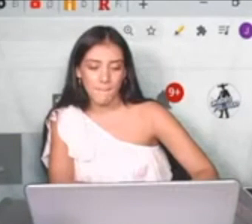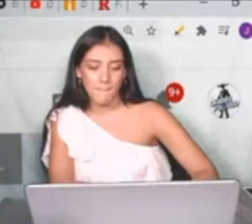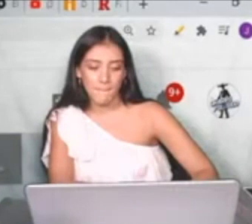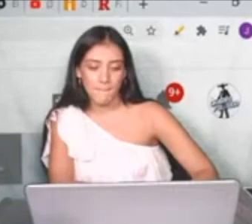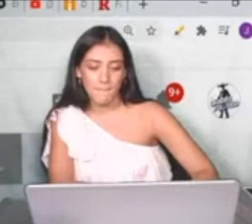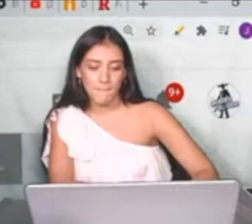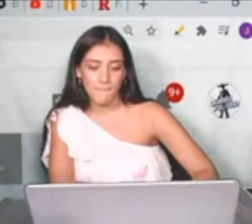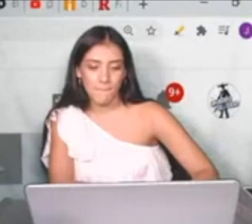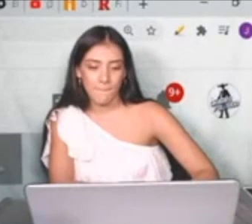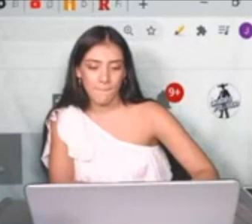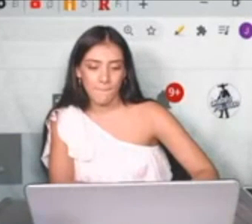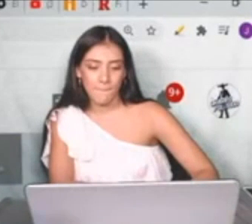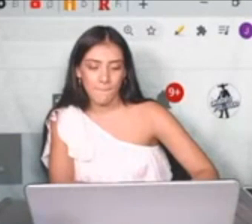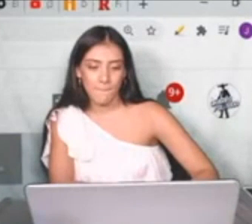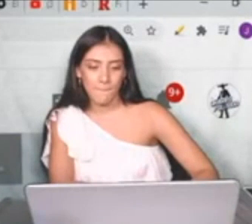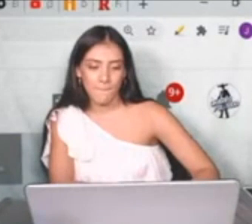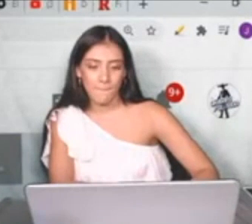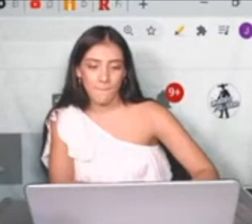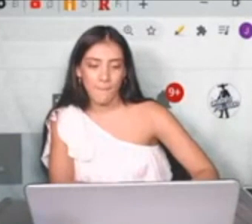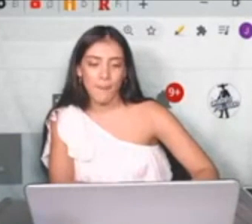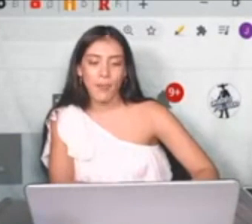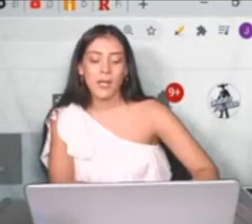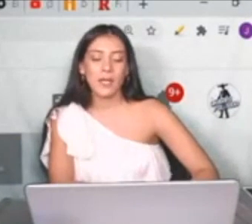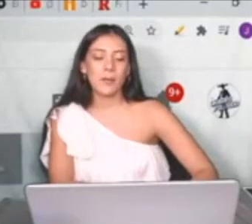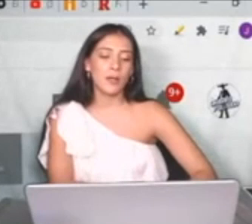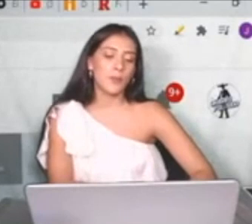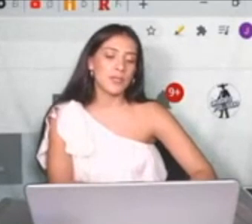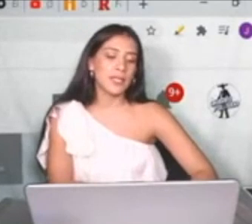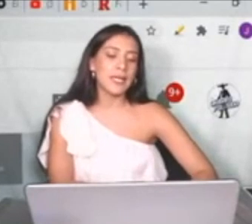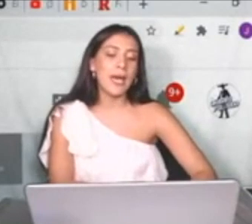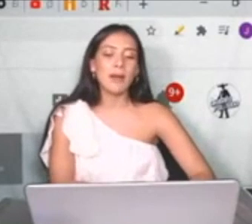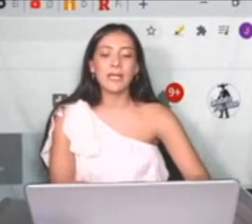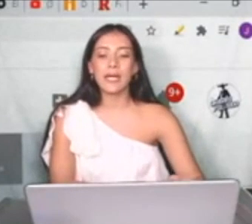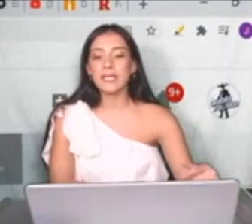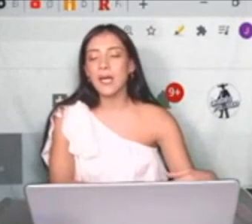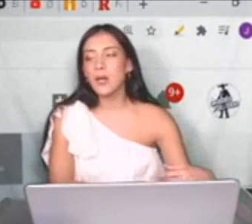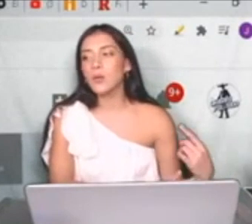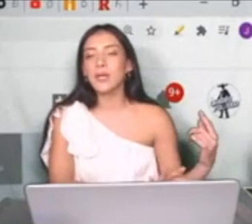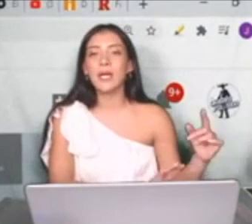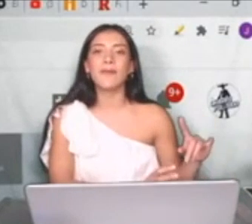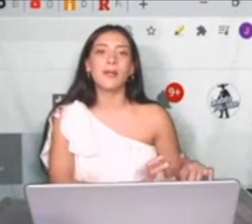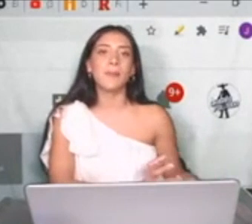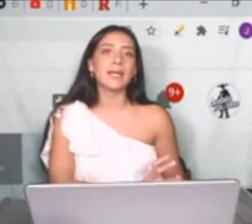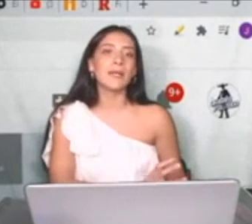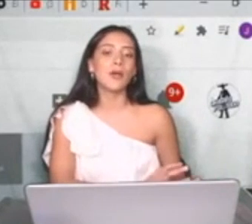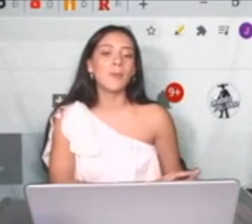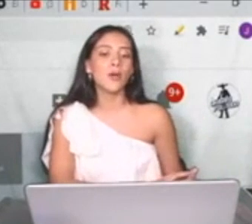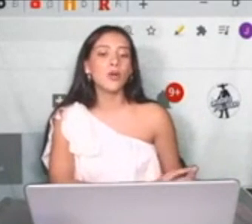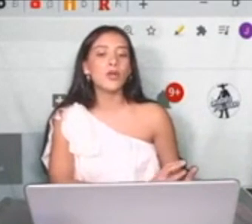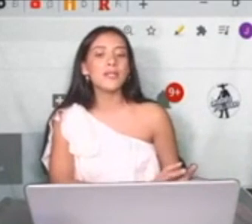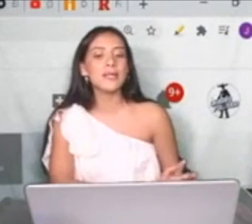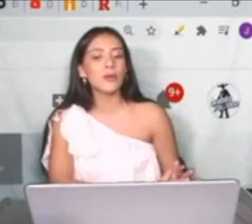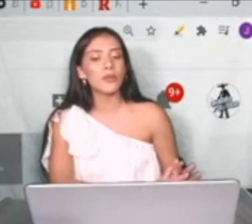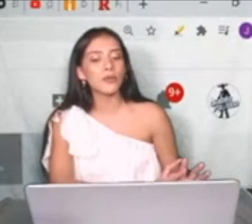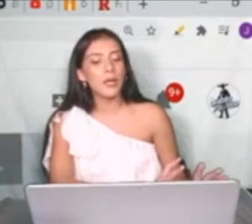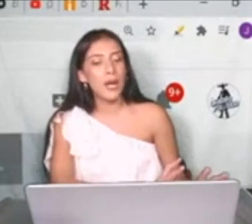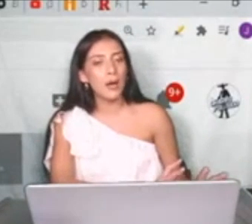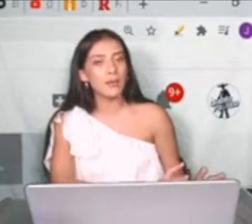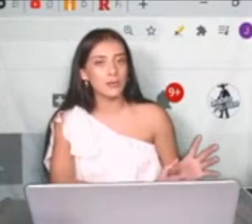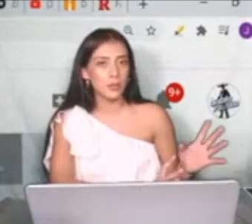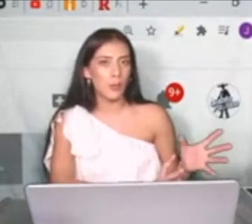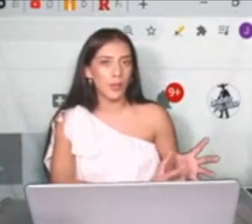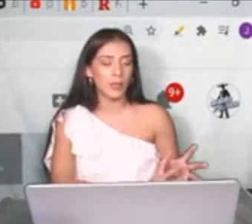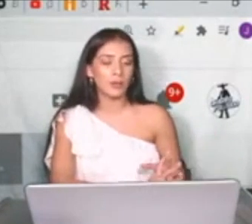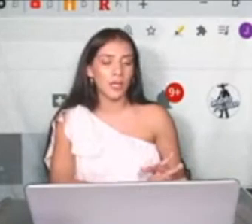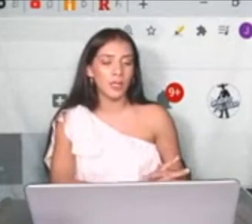para ir a ver a Osiel, a Matamoros? Y bueno, pues aquí habla de García Luna, Felipe Calderón, pero no desarrollo todo el